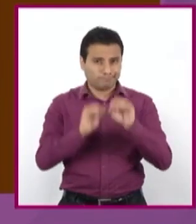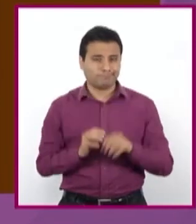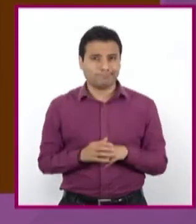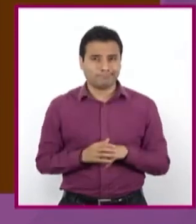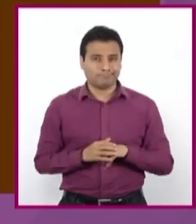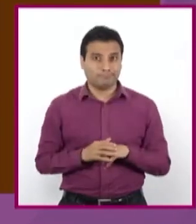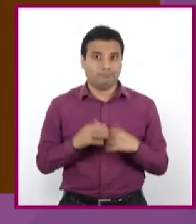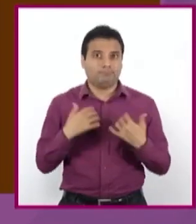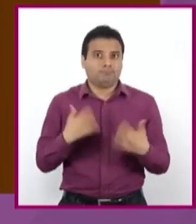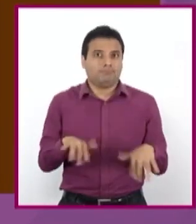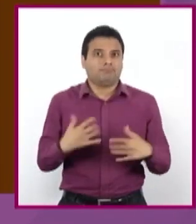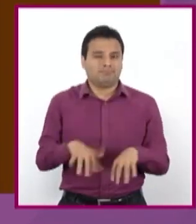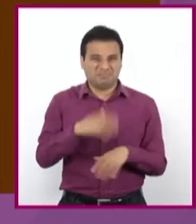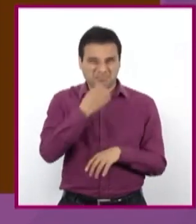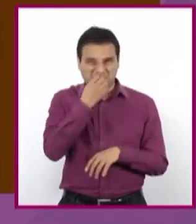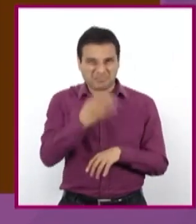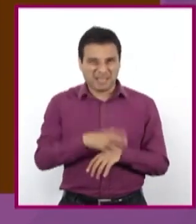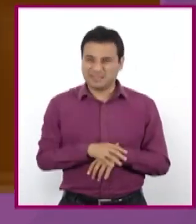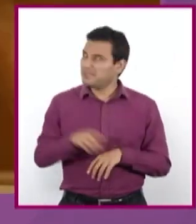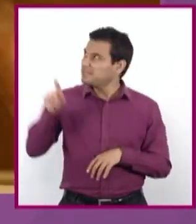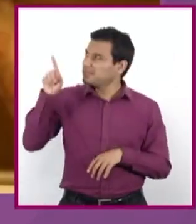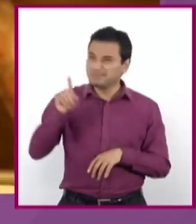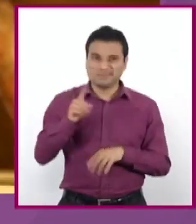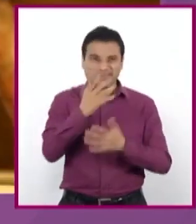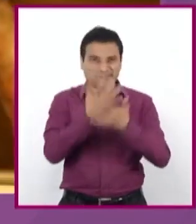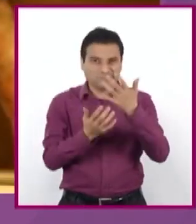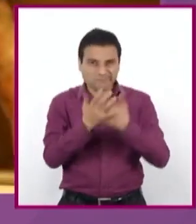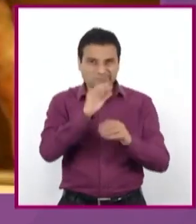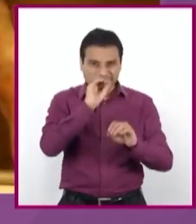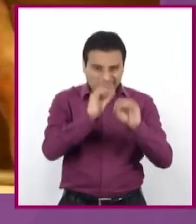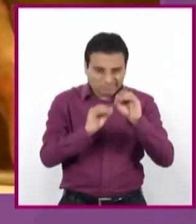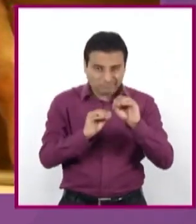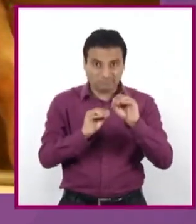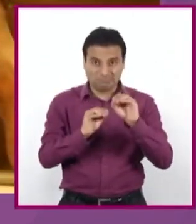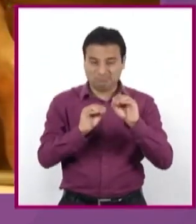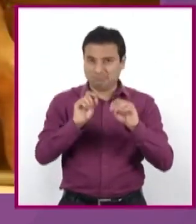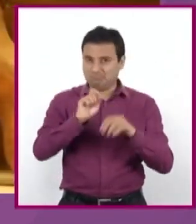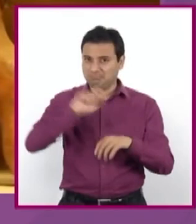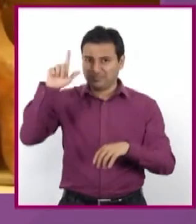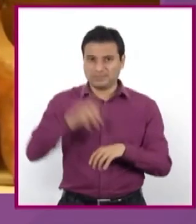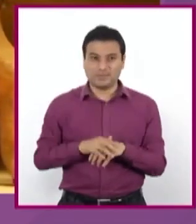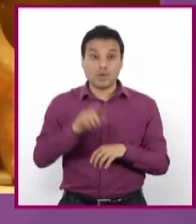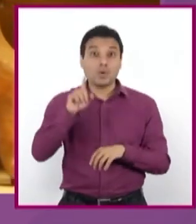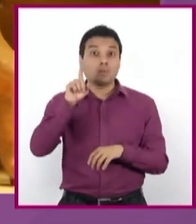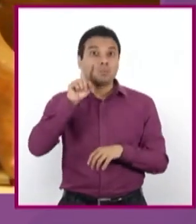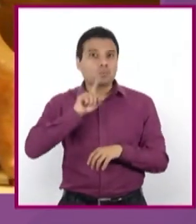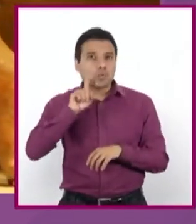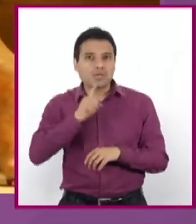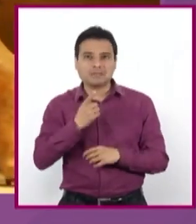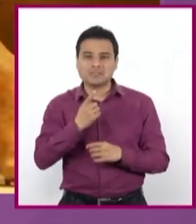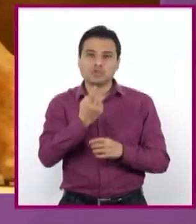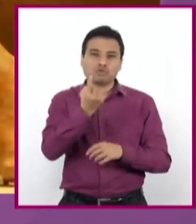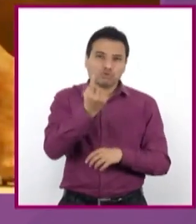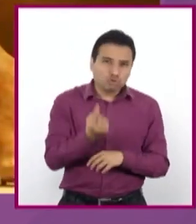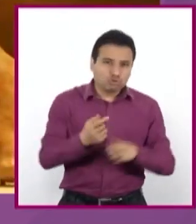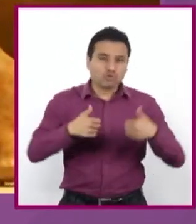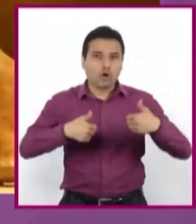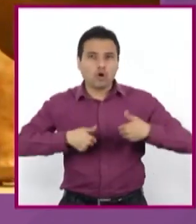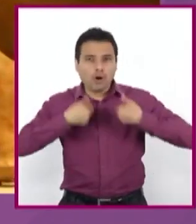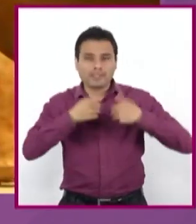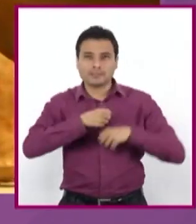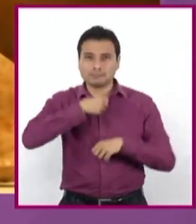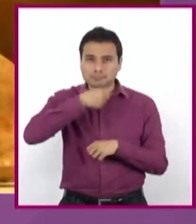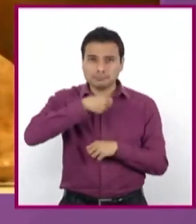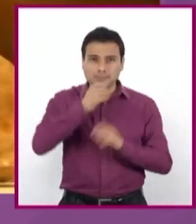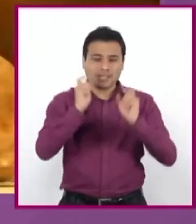Sorprende la versatilidad plástica de los alfareros de Tlatilco al representar a mujeres de todas las edades y en las actitudes